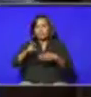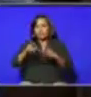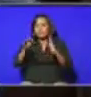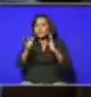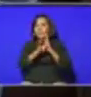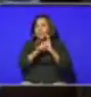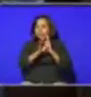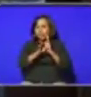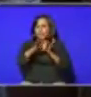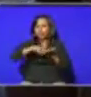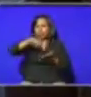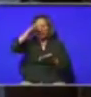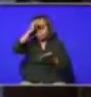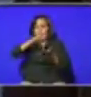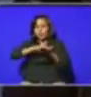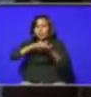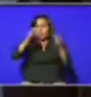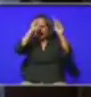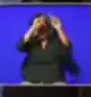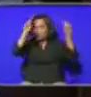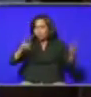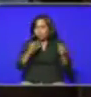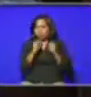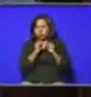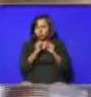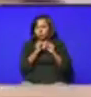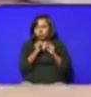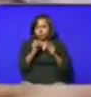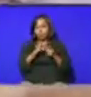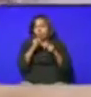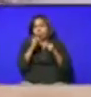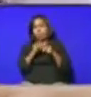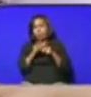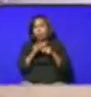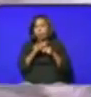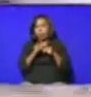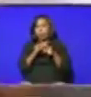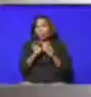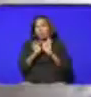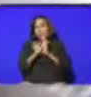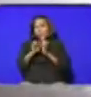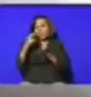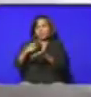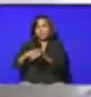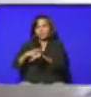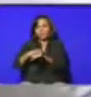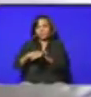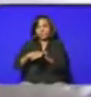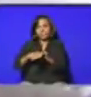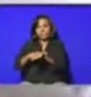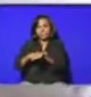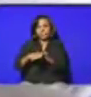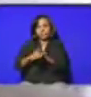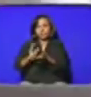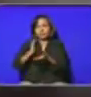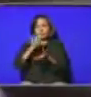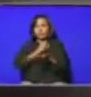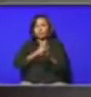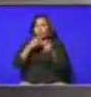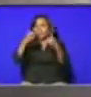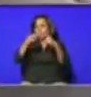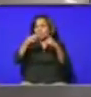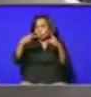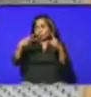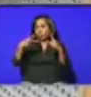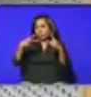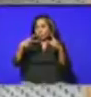aire acondicionado y refrigeración. O cuando vas al tema de hospitalidad, nuestros hoteles no requieren única